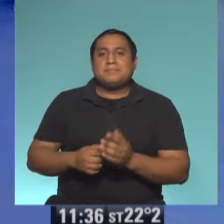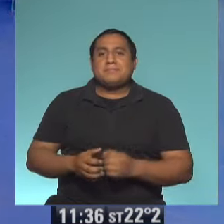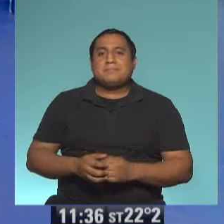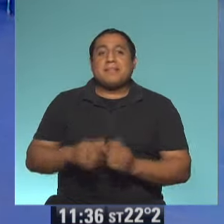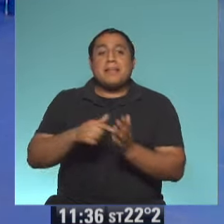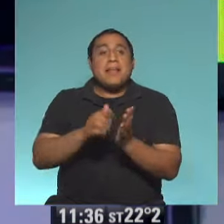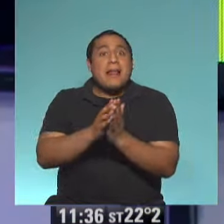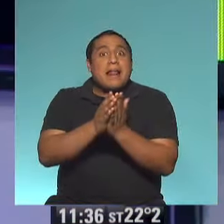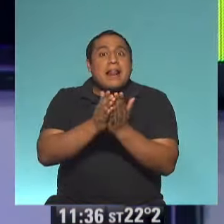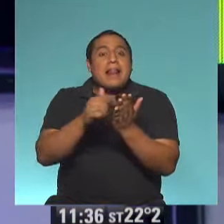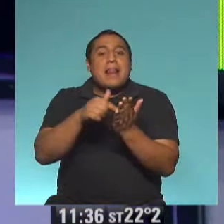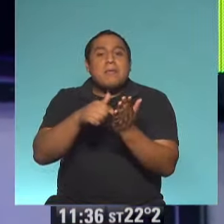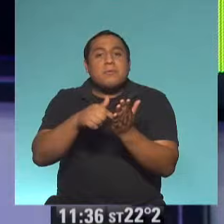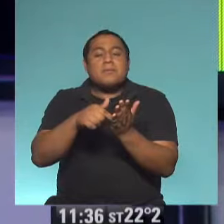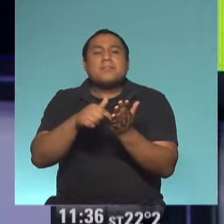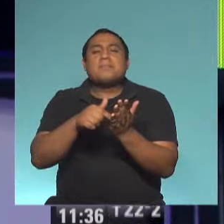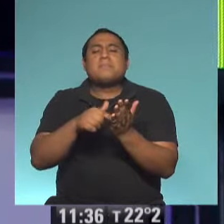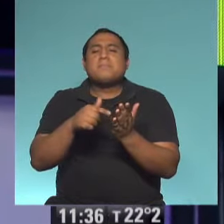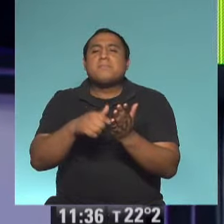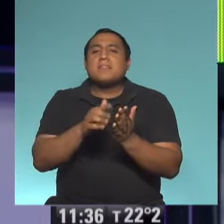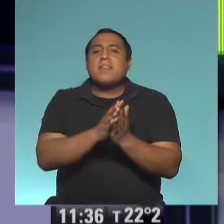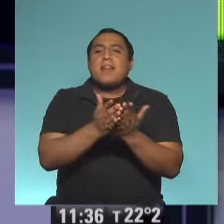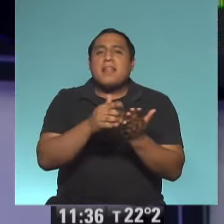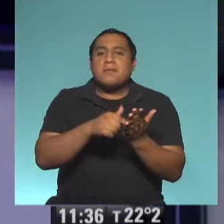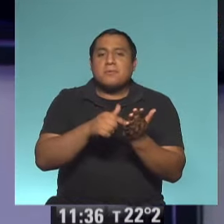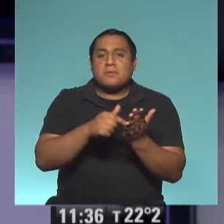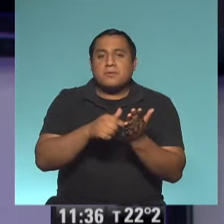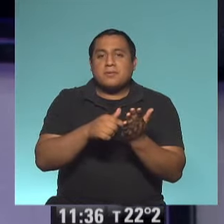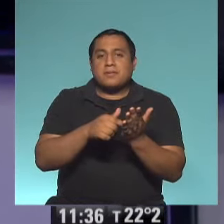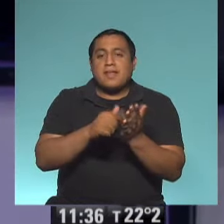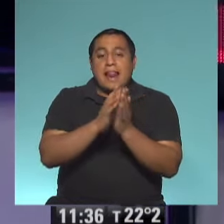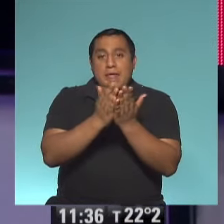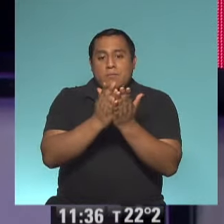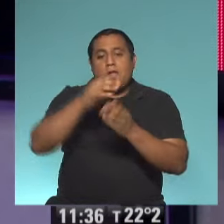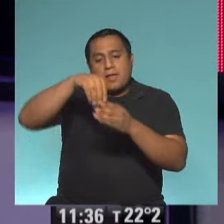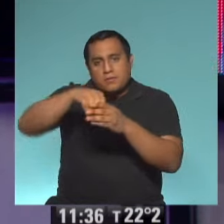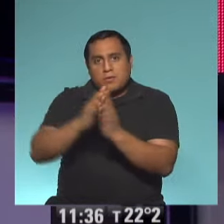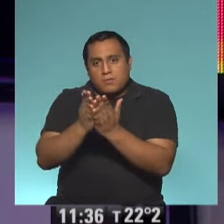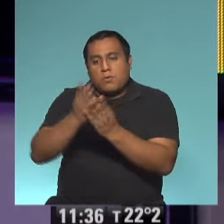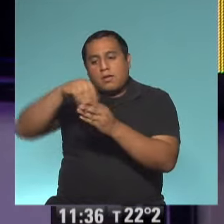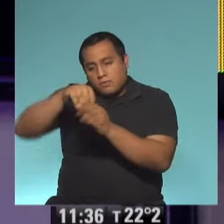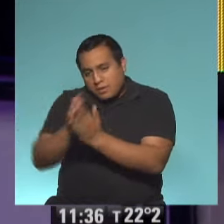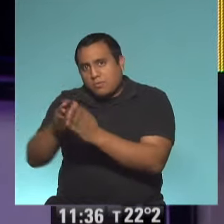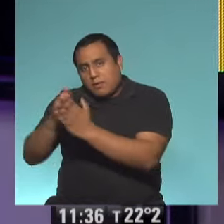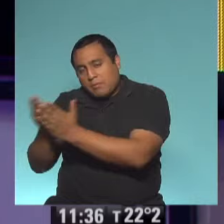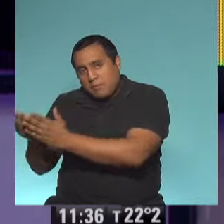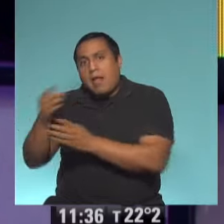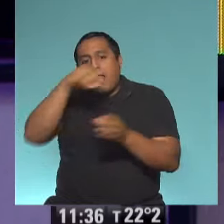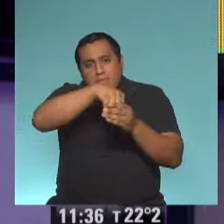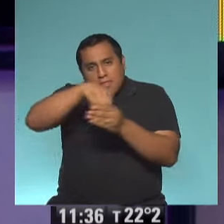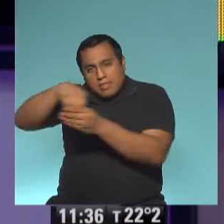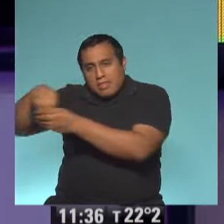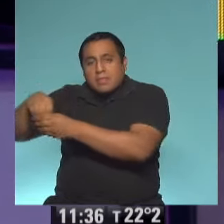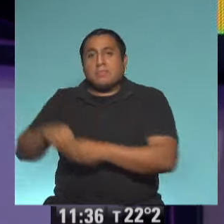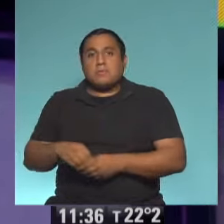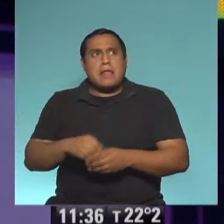Este libro se llama El libro en el libro. En el libro. ¿El libro en el libro